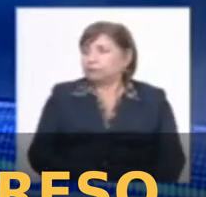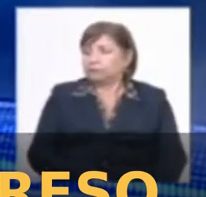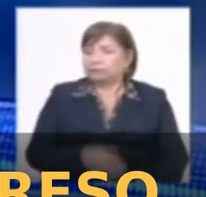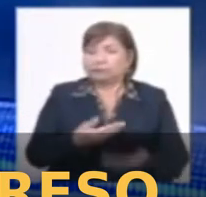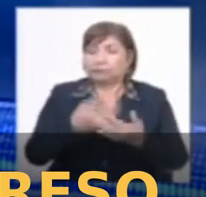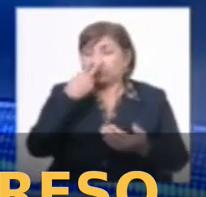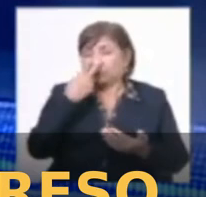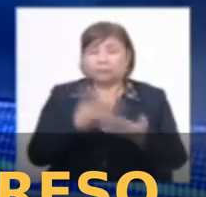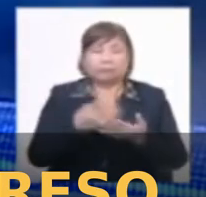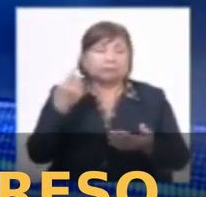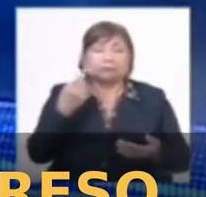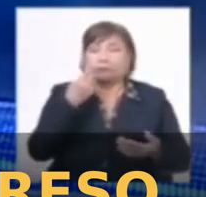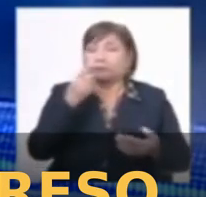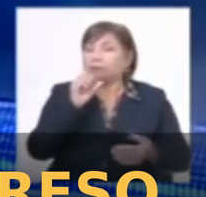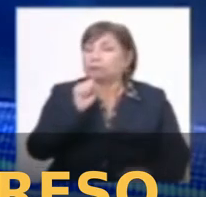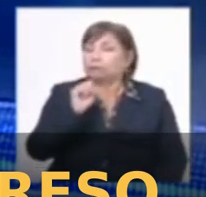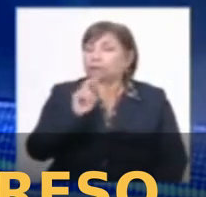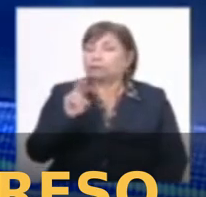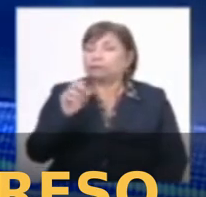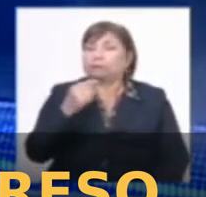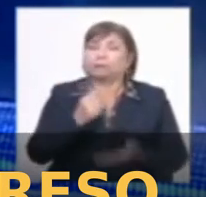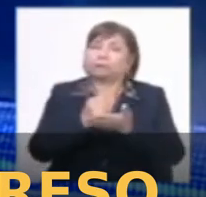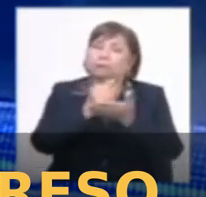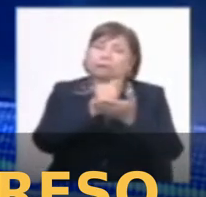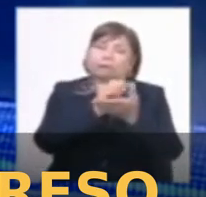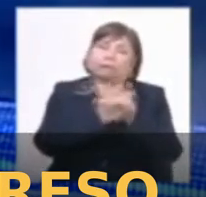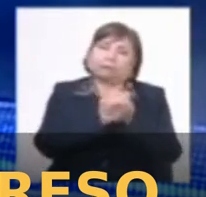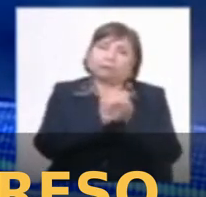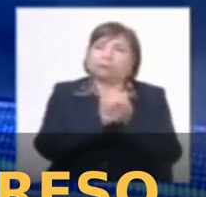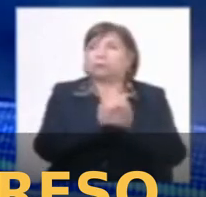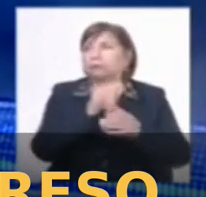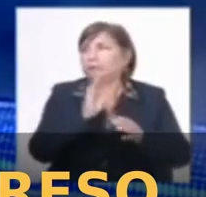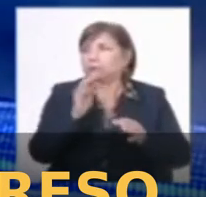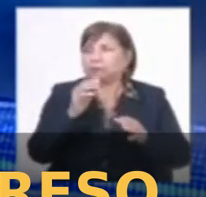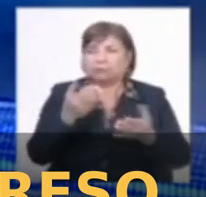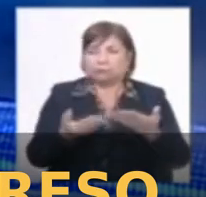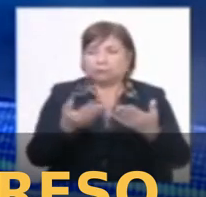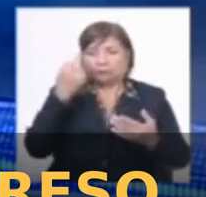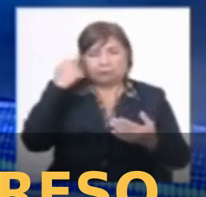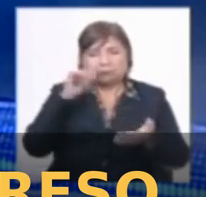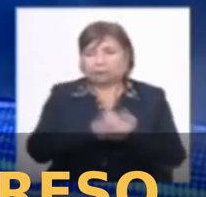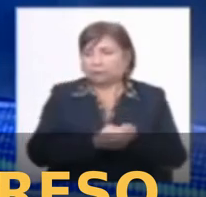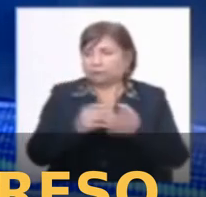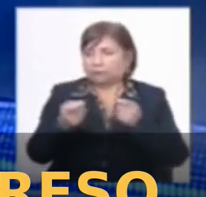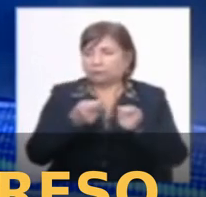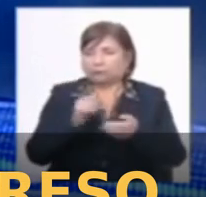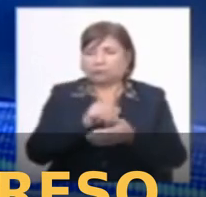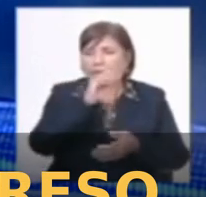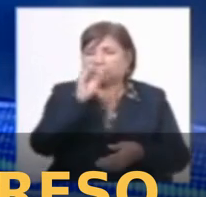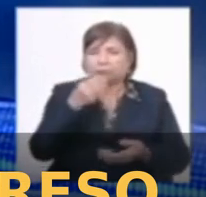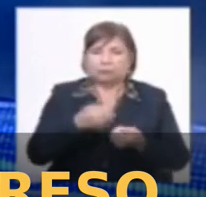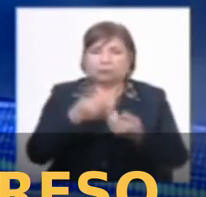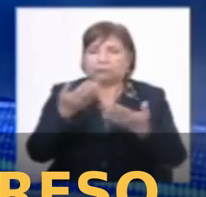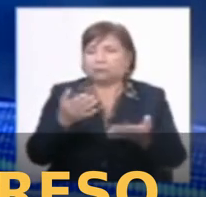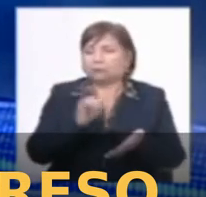Insistió en que solo fue una vez a Zarratea para ayudar a su amigo caído en desgracia, es decir, Bruno Pacheco, para recoger un documento que nunca le dieron,